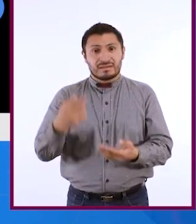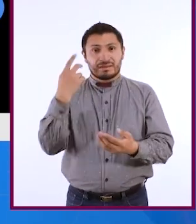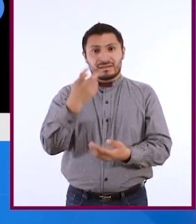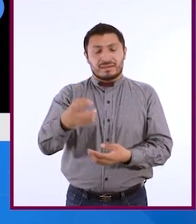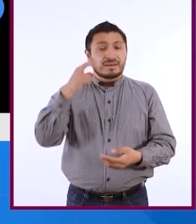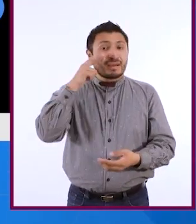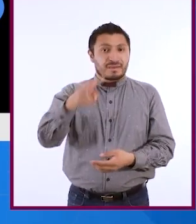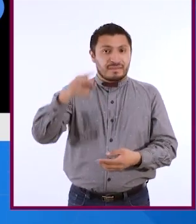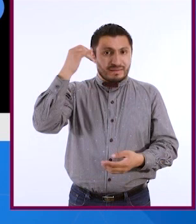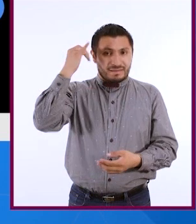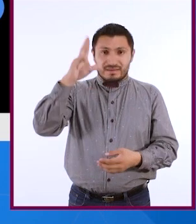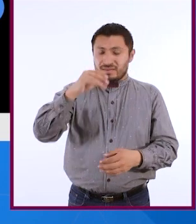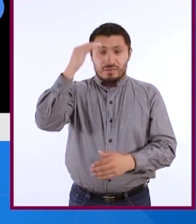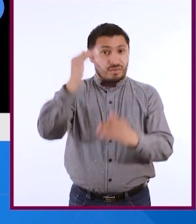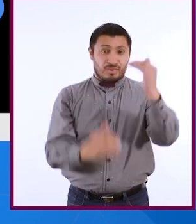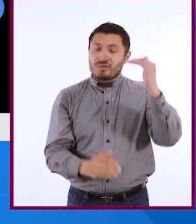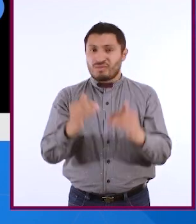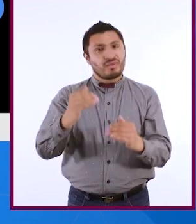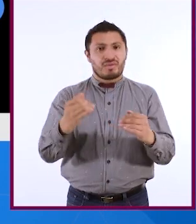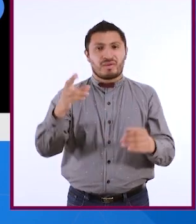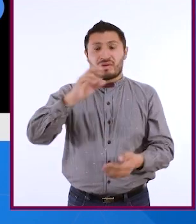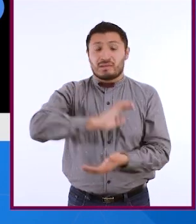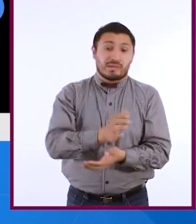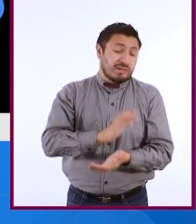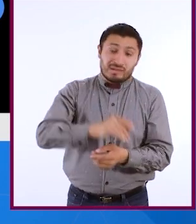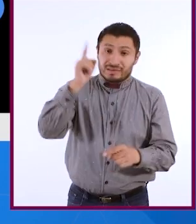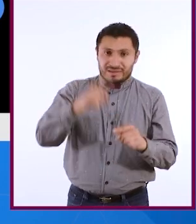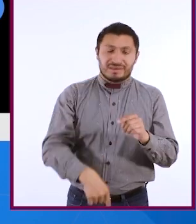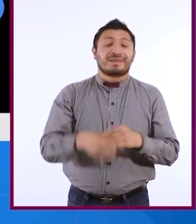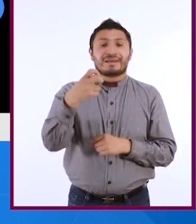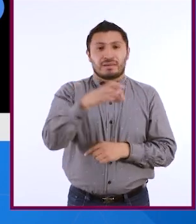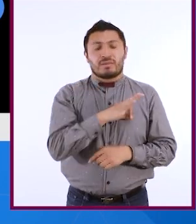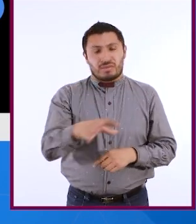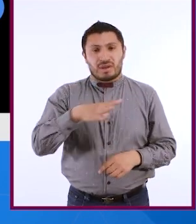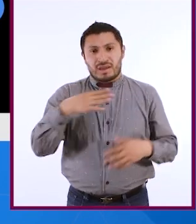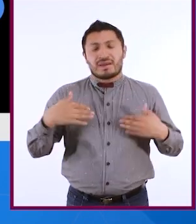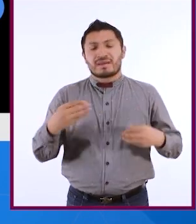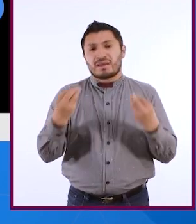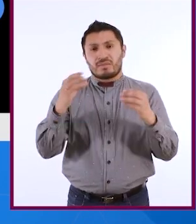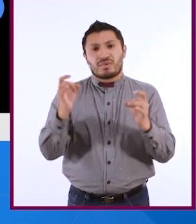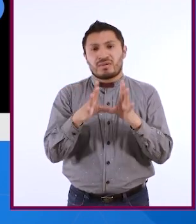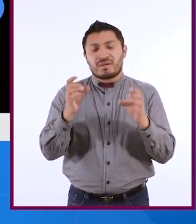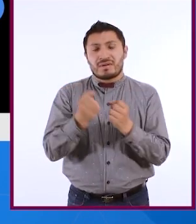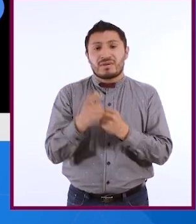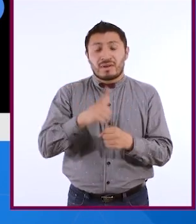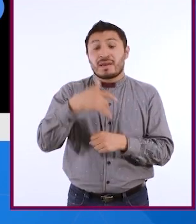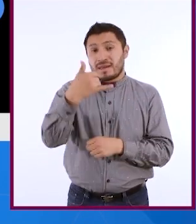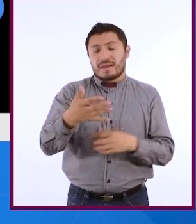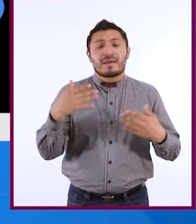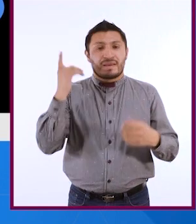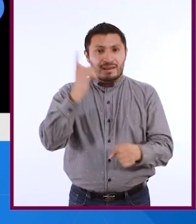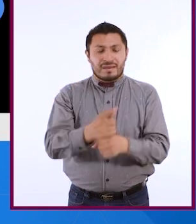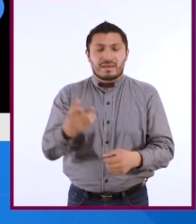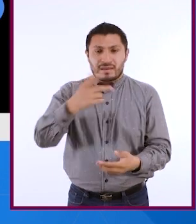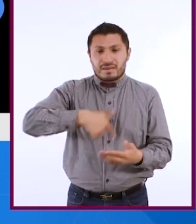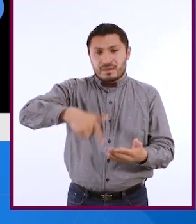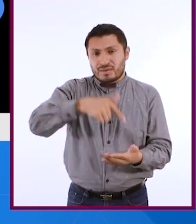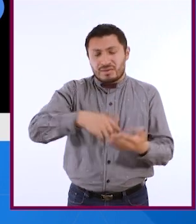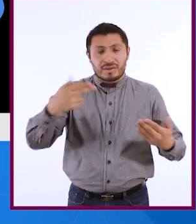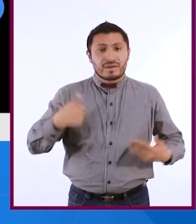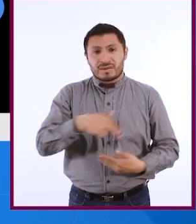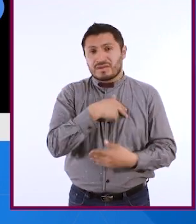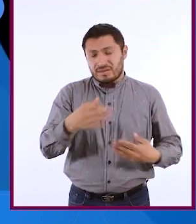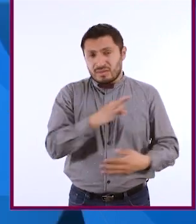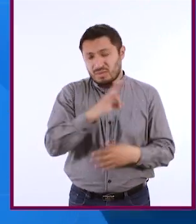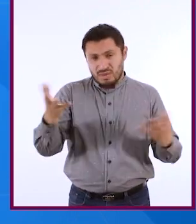una mirada de la igualdad y la no discriminación podemos comprender muchos de los fenómenos sociales y también encontrar nuestro nicho, nuestro lugar en donde